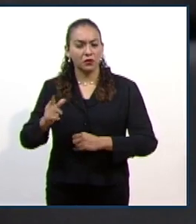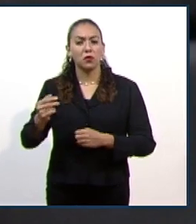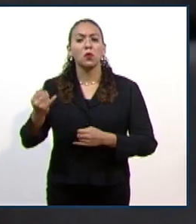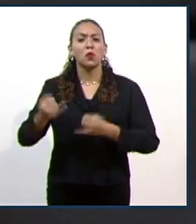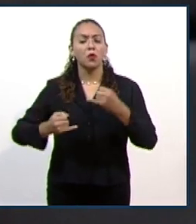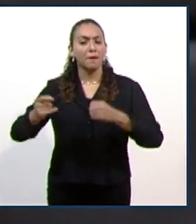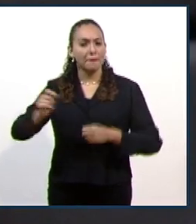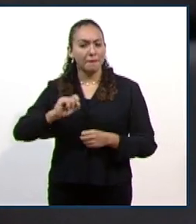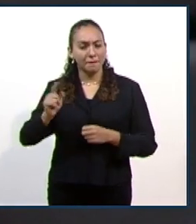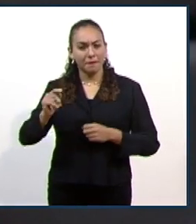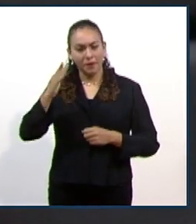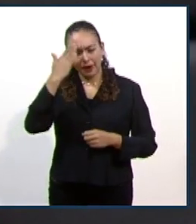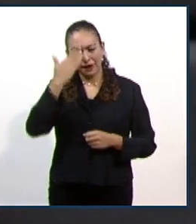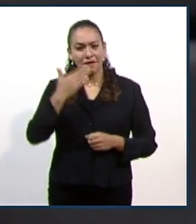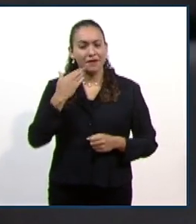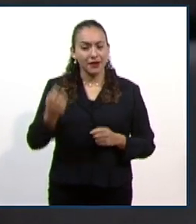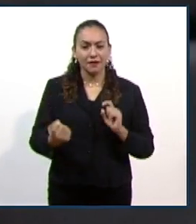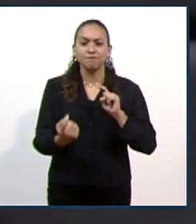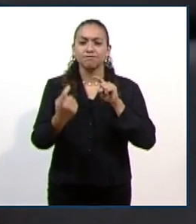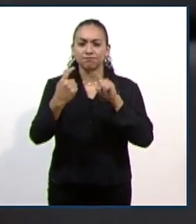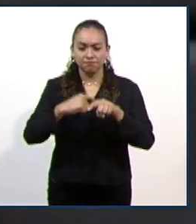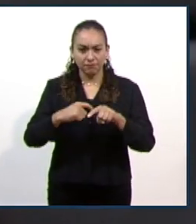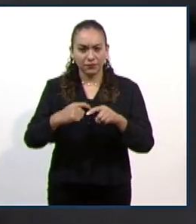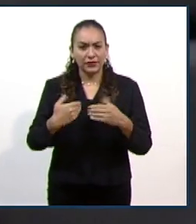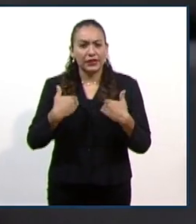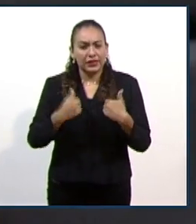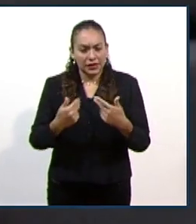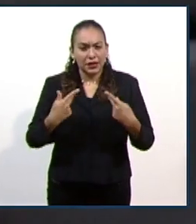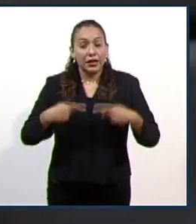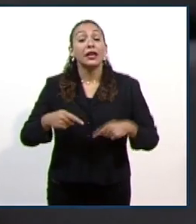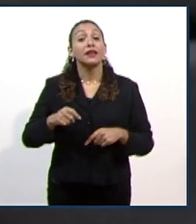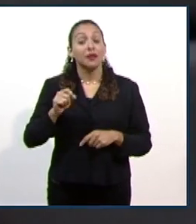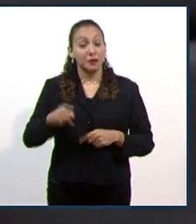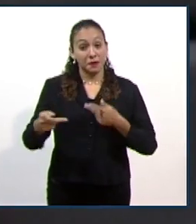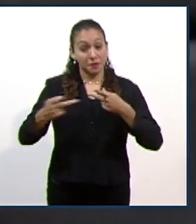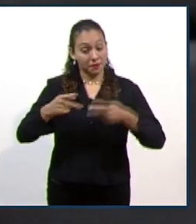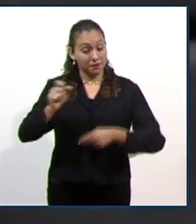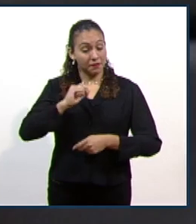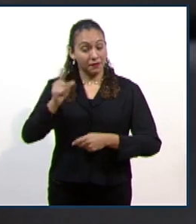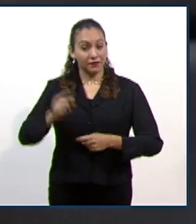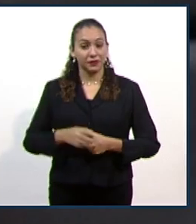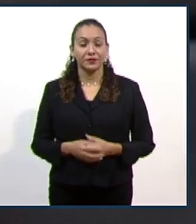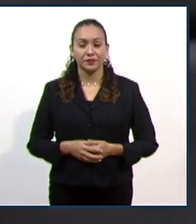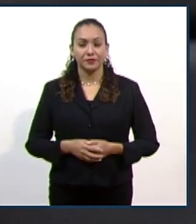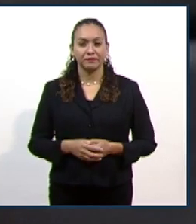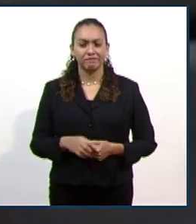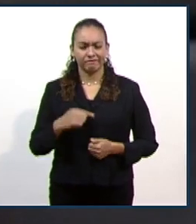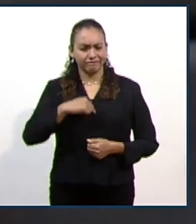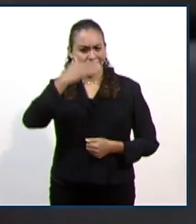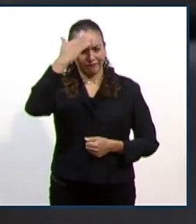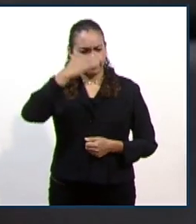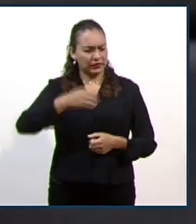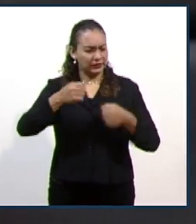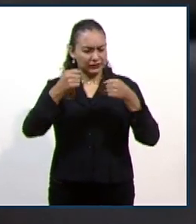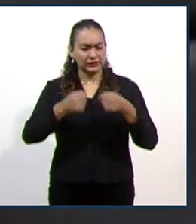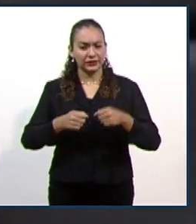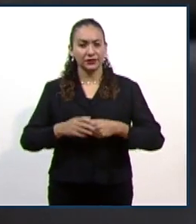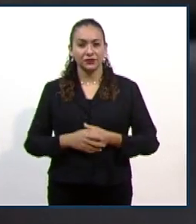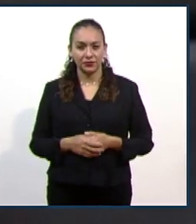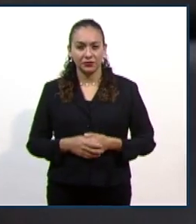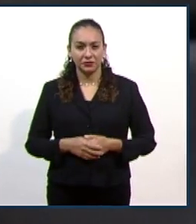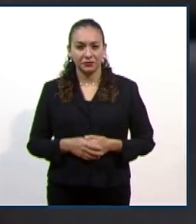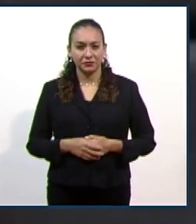servicio, empáticas y capacitadas. Estoy convencida de